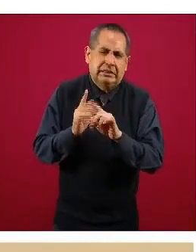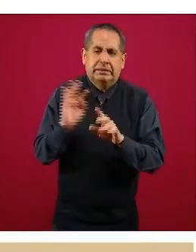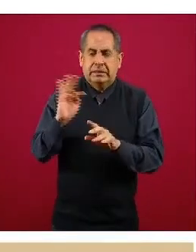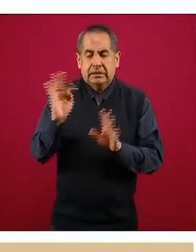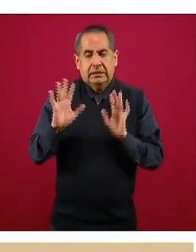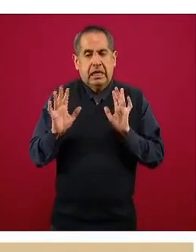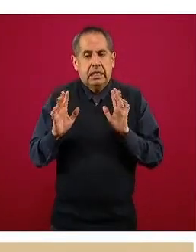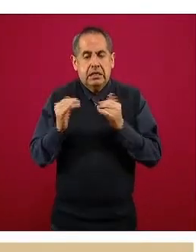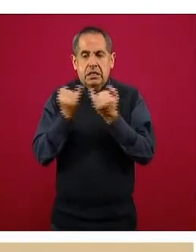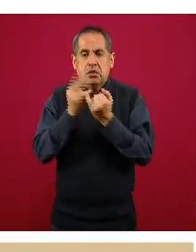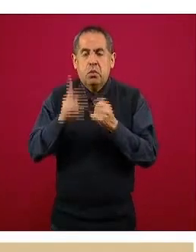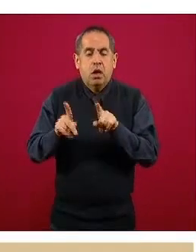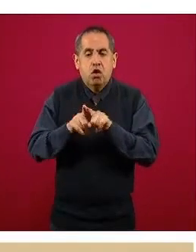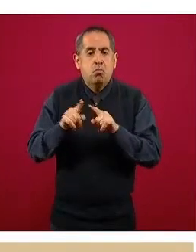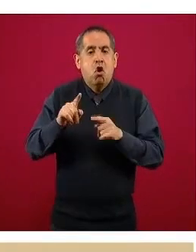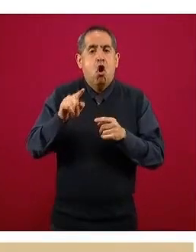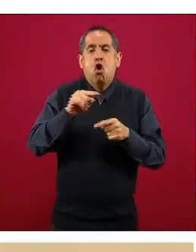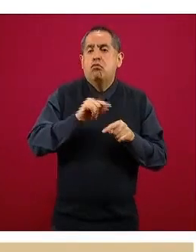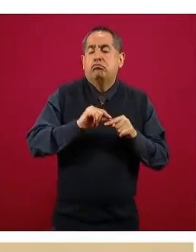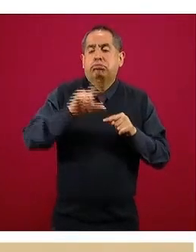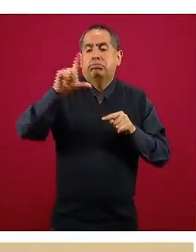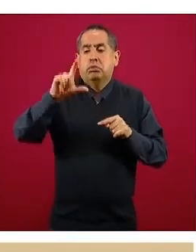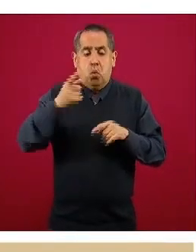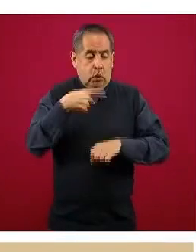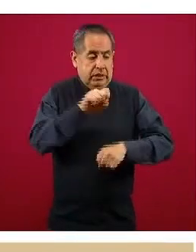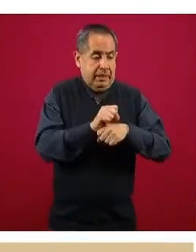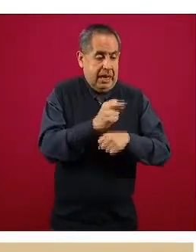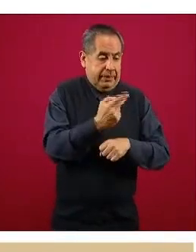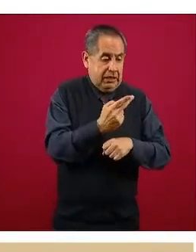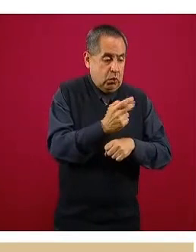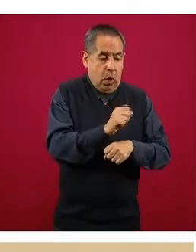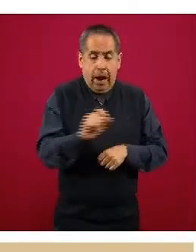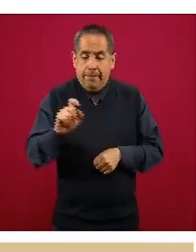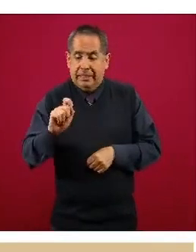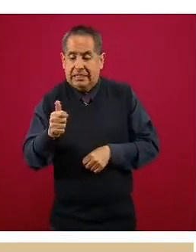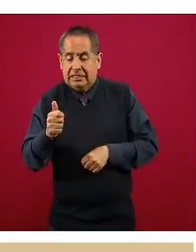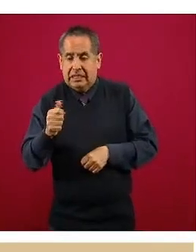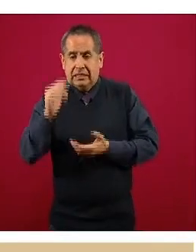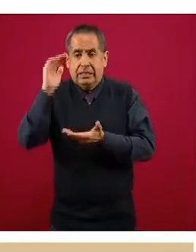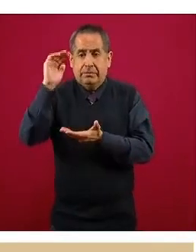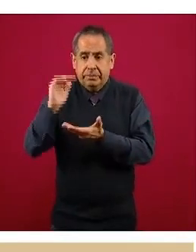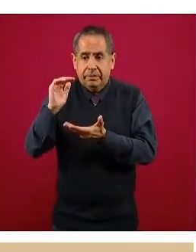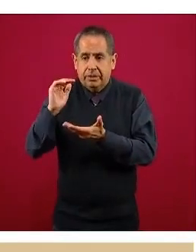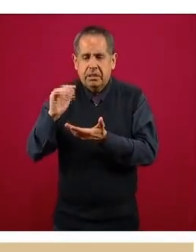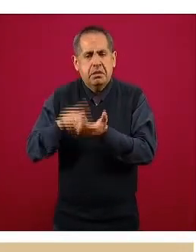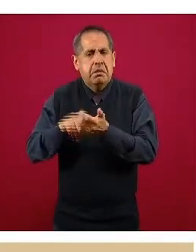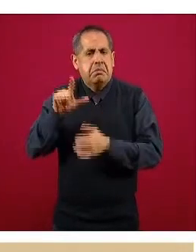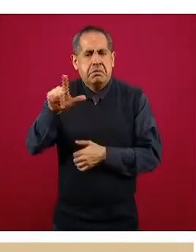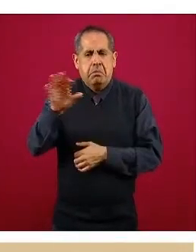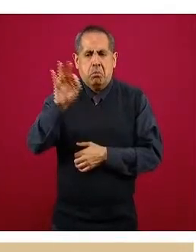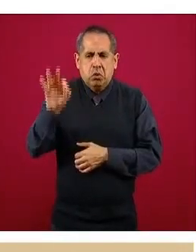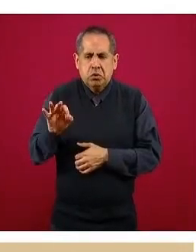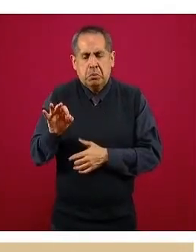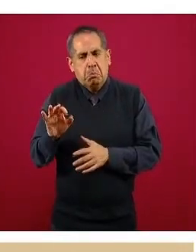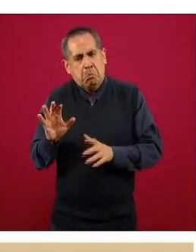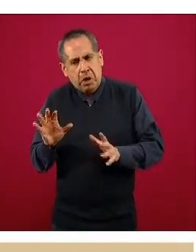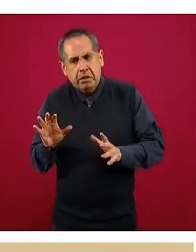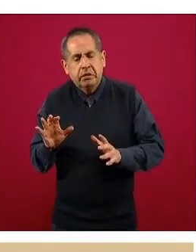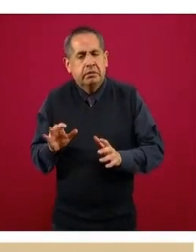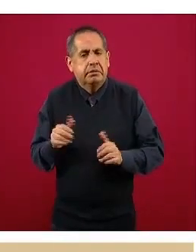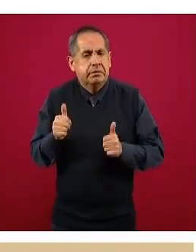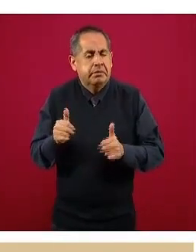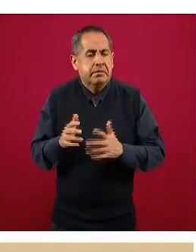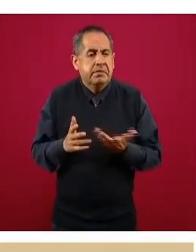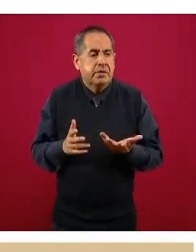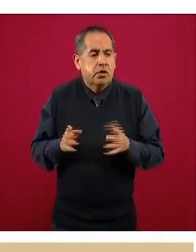caso nacional, con esta reducción entre la semana 25 y la 26, que es de 17%.